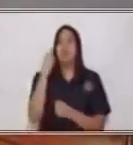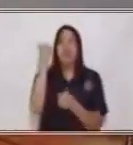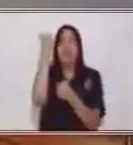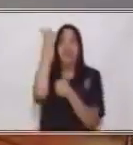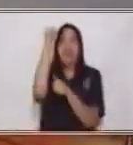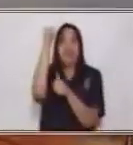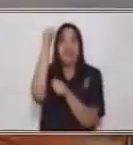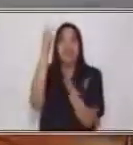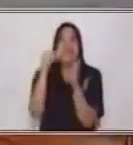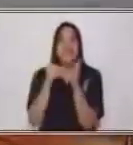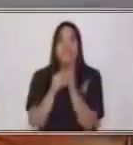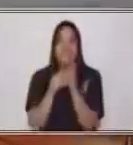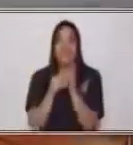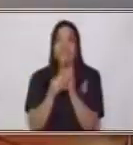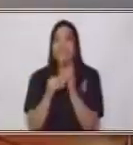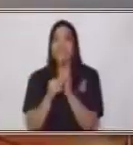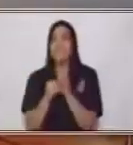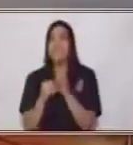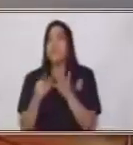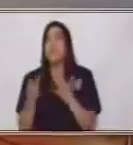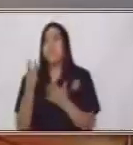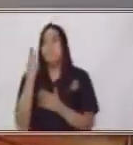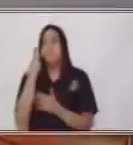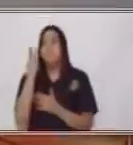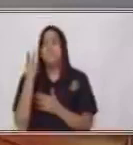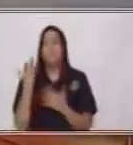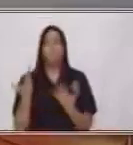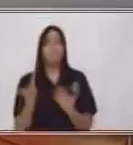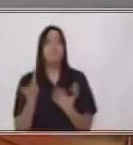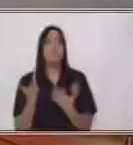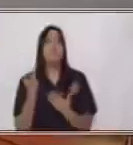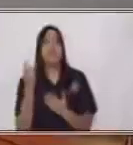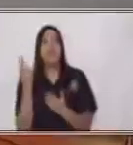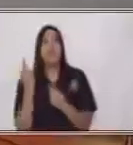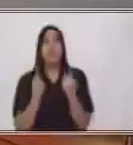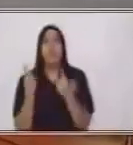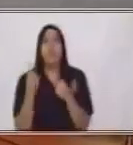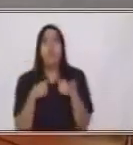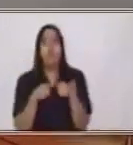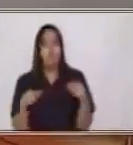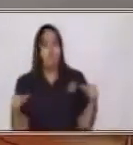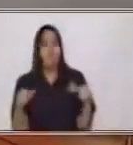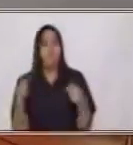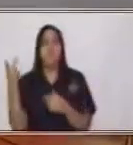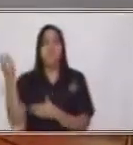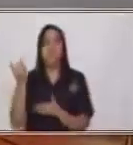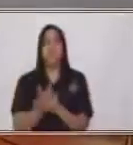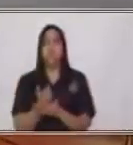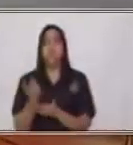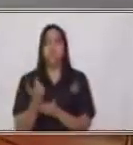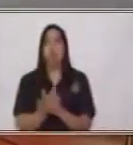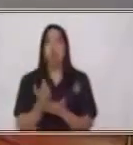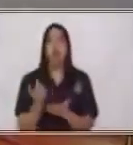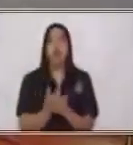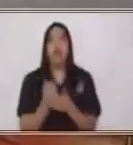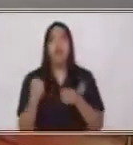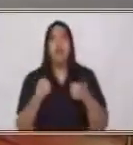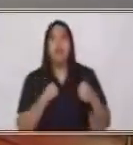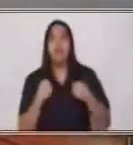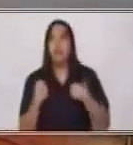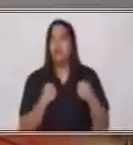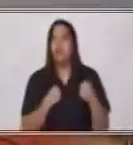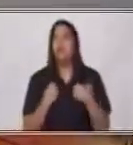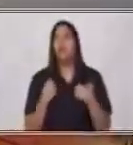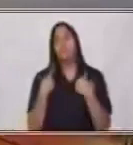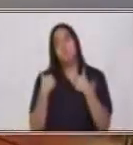15 quetzales. Vamos a ver qué billetes necesitaríamos para pagar el oso. ¿Qué billetes serían?